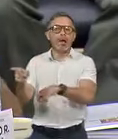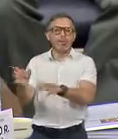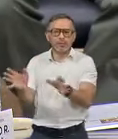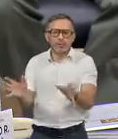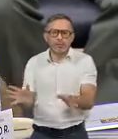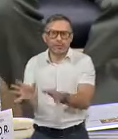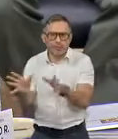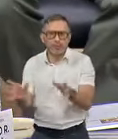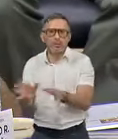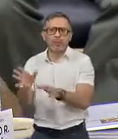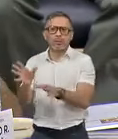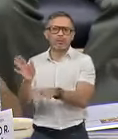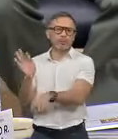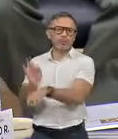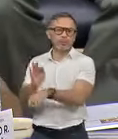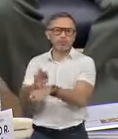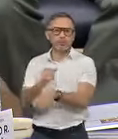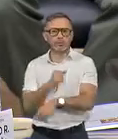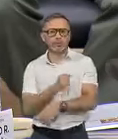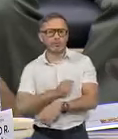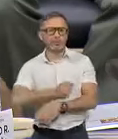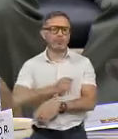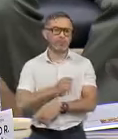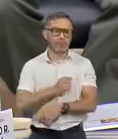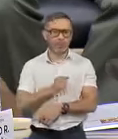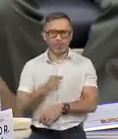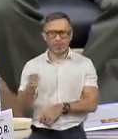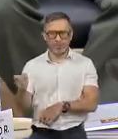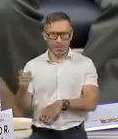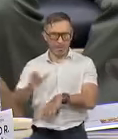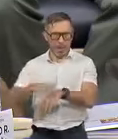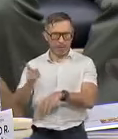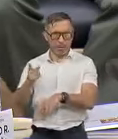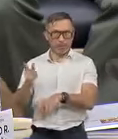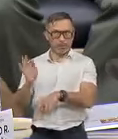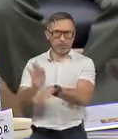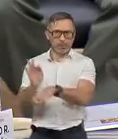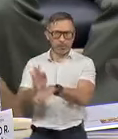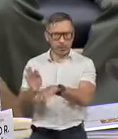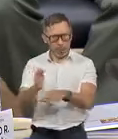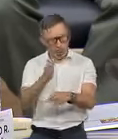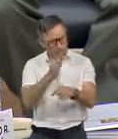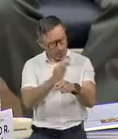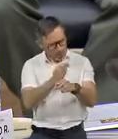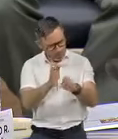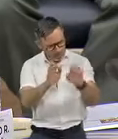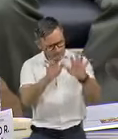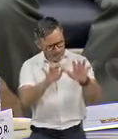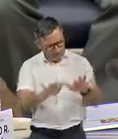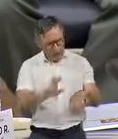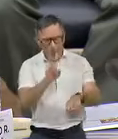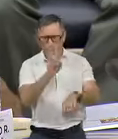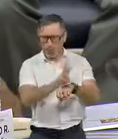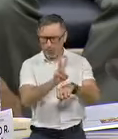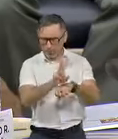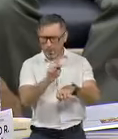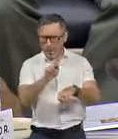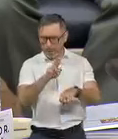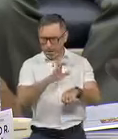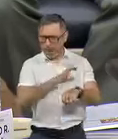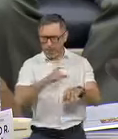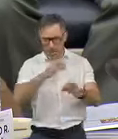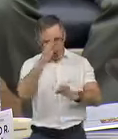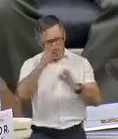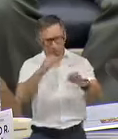alentando, que tiene preferencia. Y aquí los datos duros que se ha arrojado en este monitoreo de la precampaña es